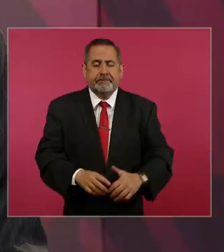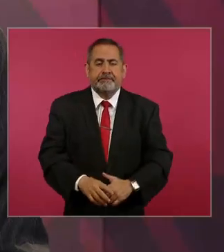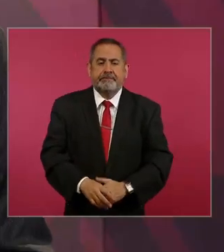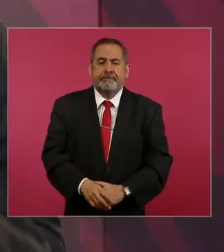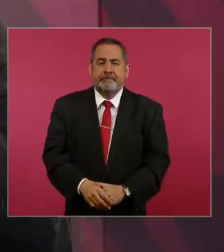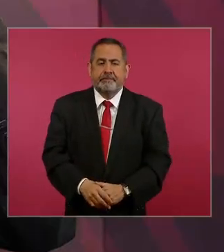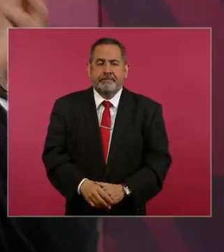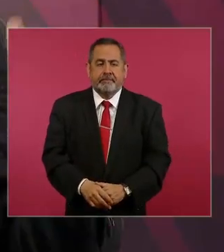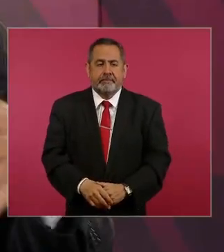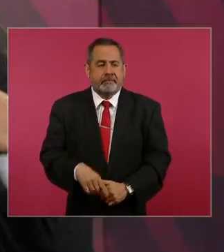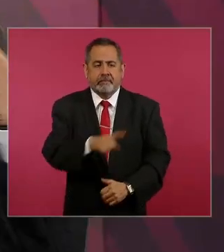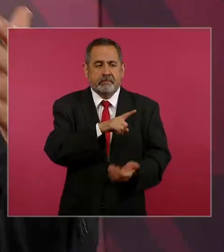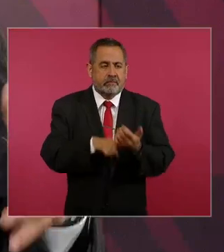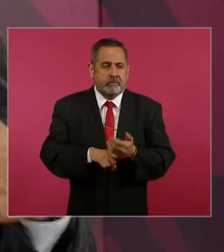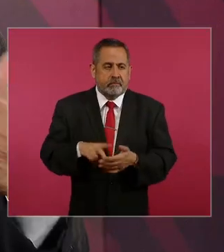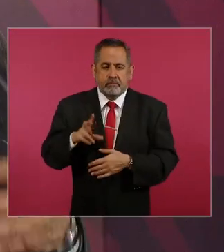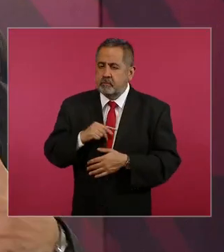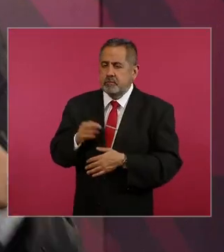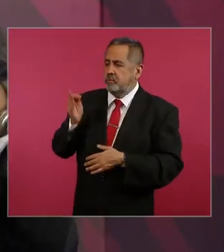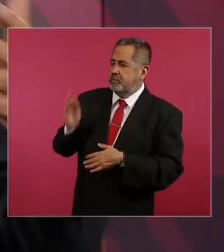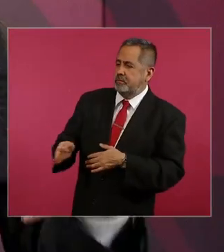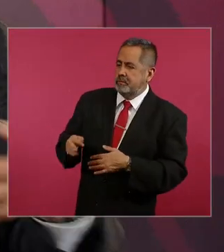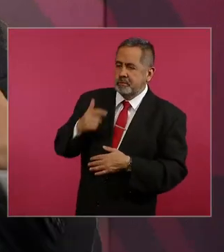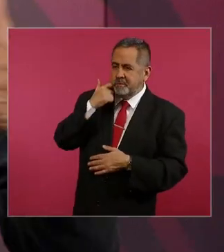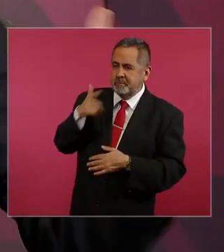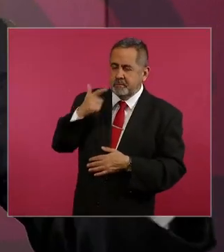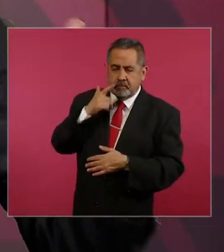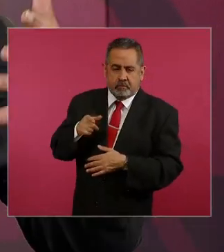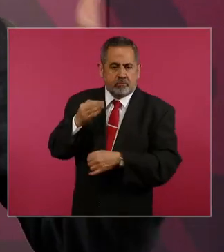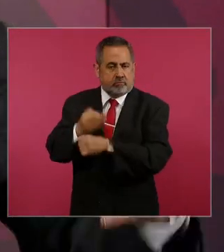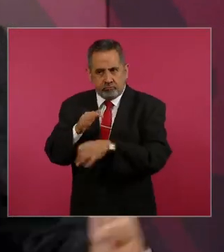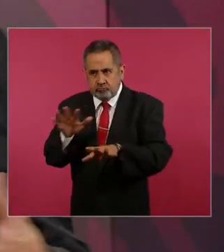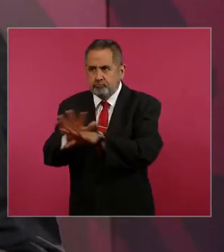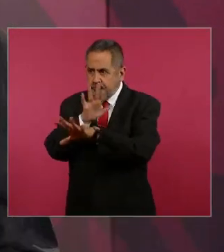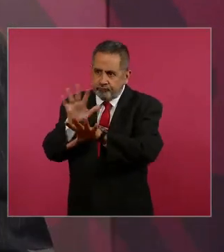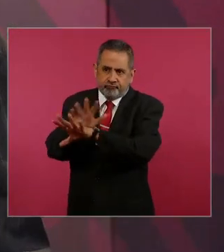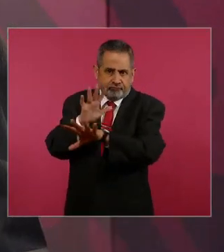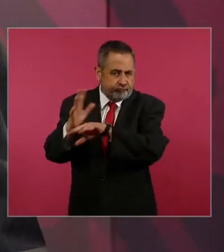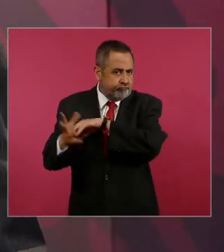y no aceptan los reacomodos que se han dado